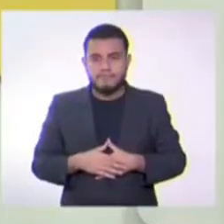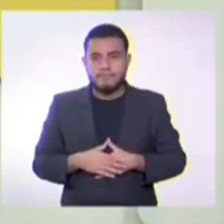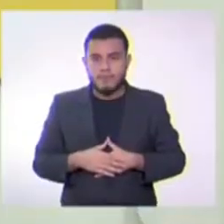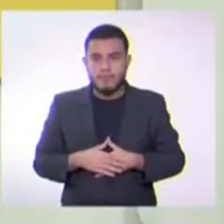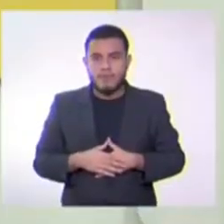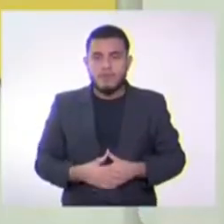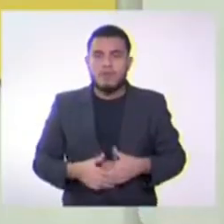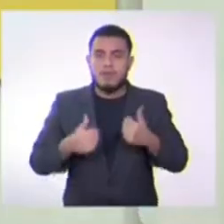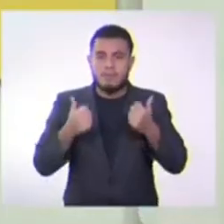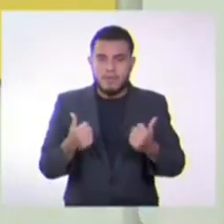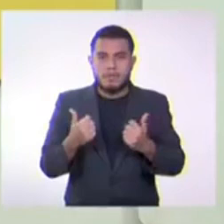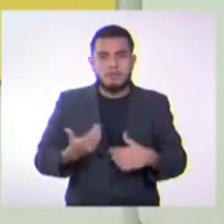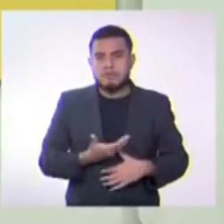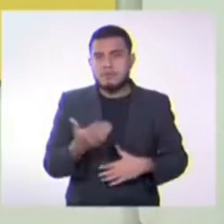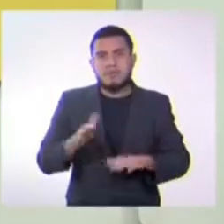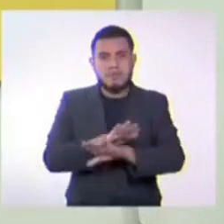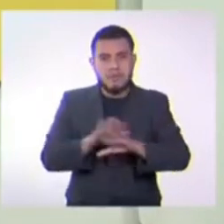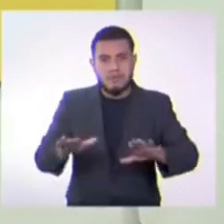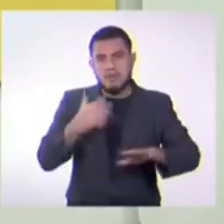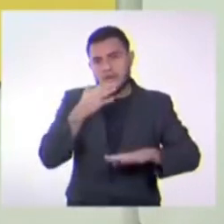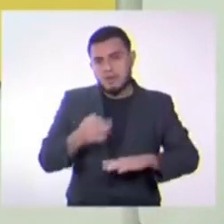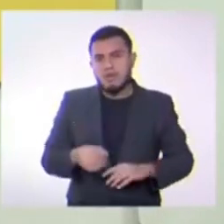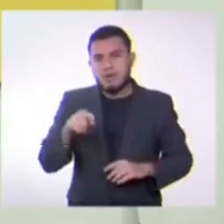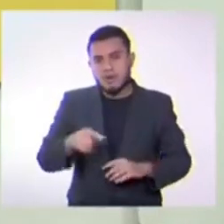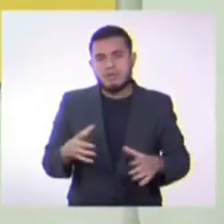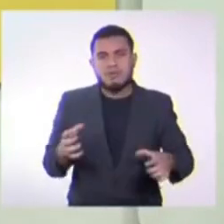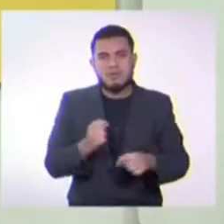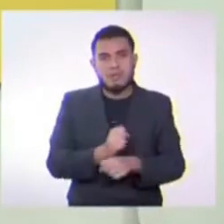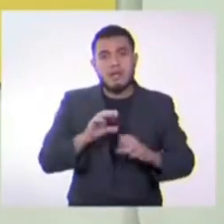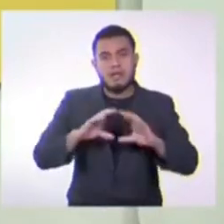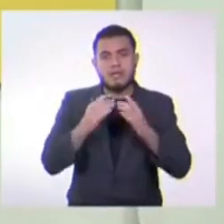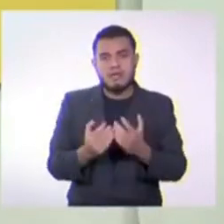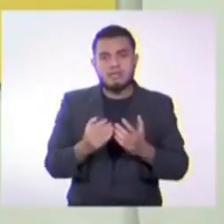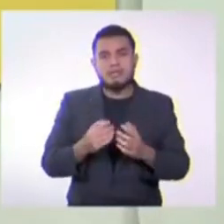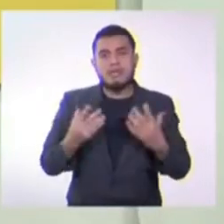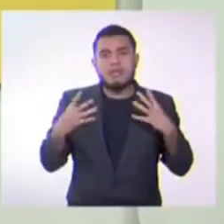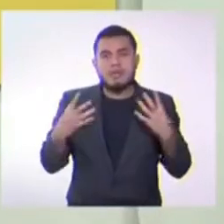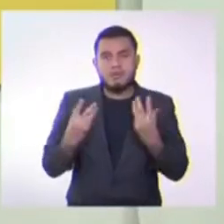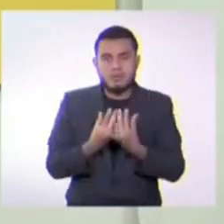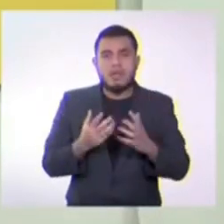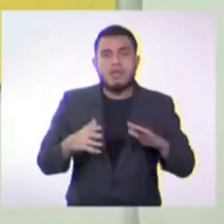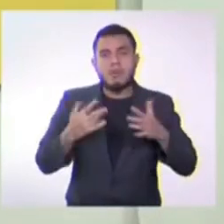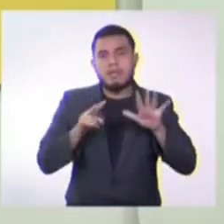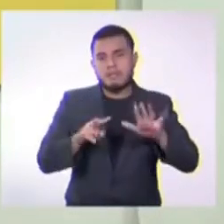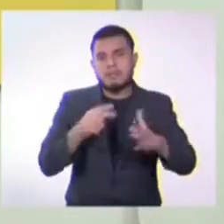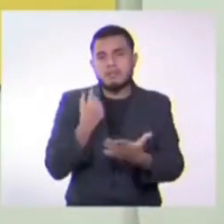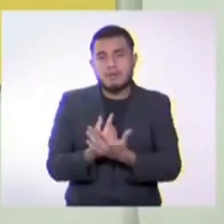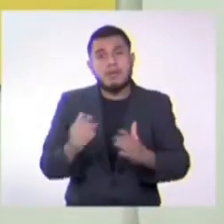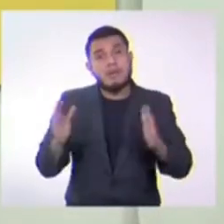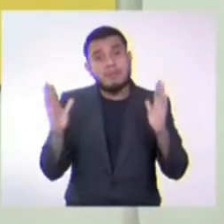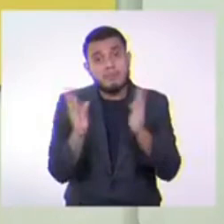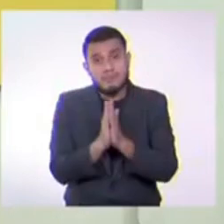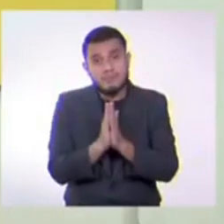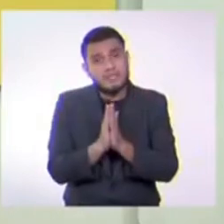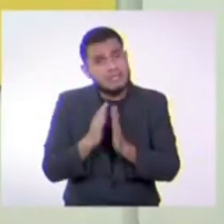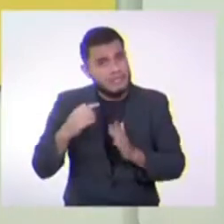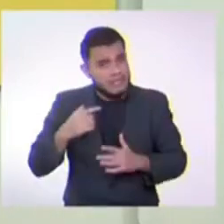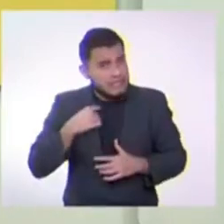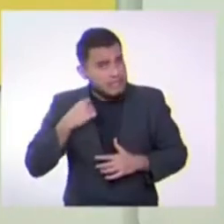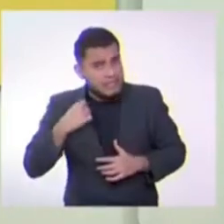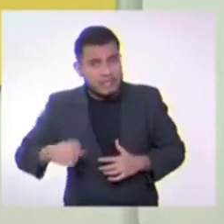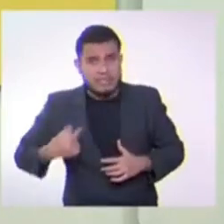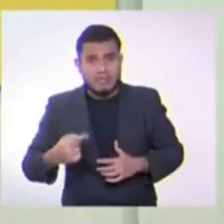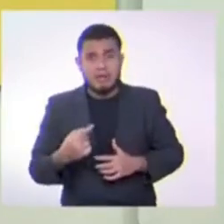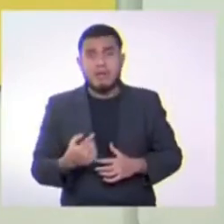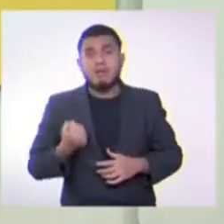hemos dado por finalizado, creo que con esta conclusión, la clase de estudios sociales para séptimo grado. La invitación es que para los alumnos de tercer